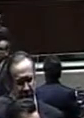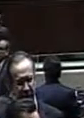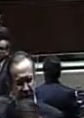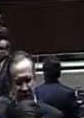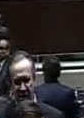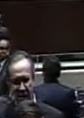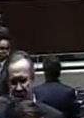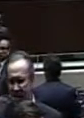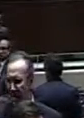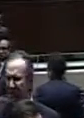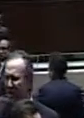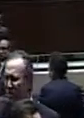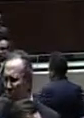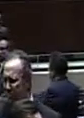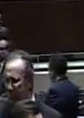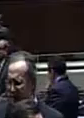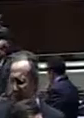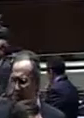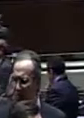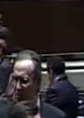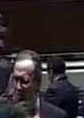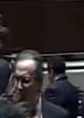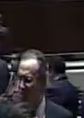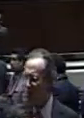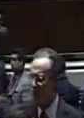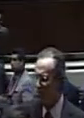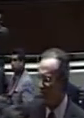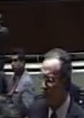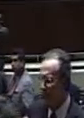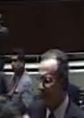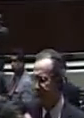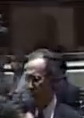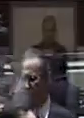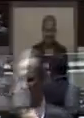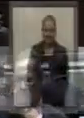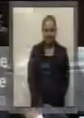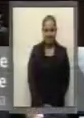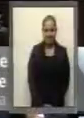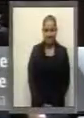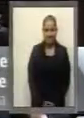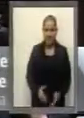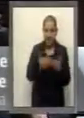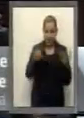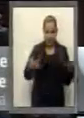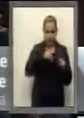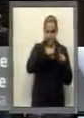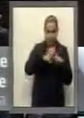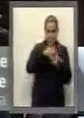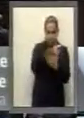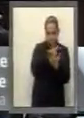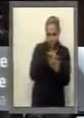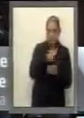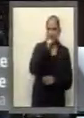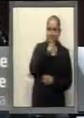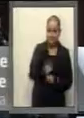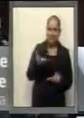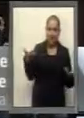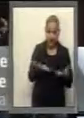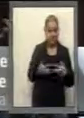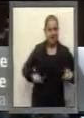últimos solo tienen la facultad de opinar acerca de los programas, acciones y